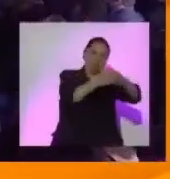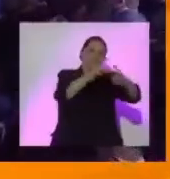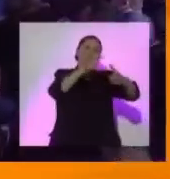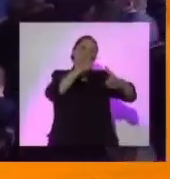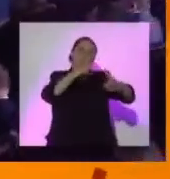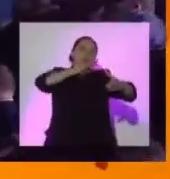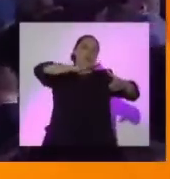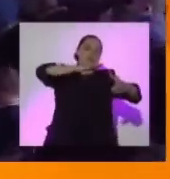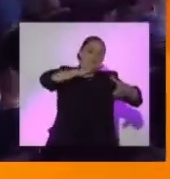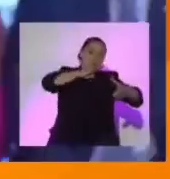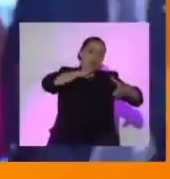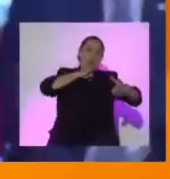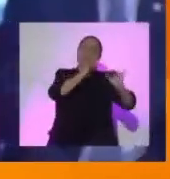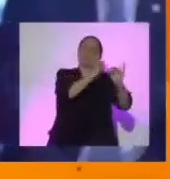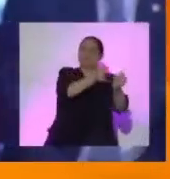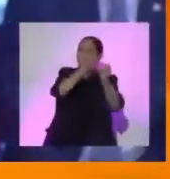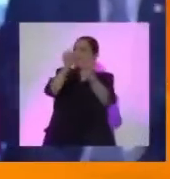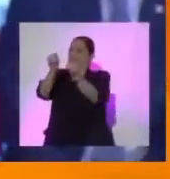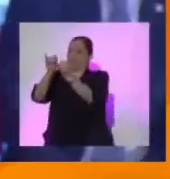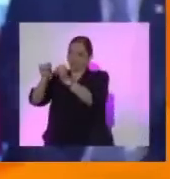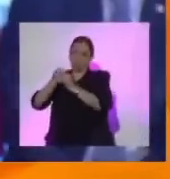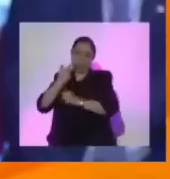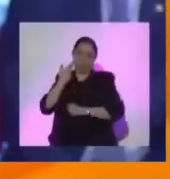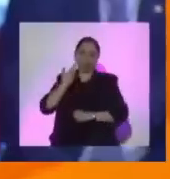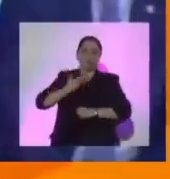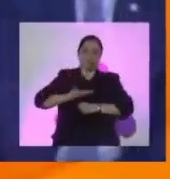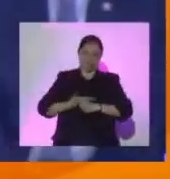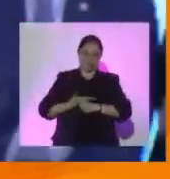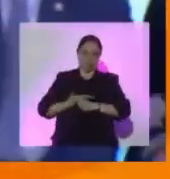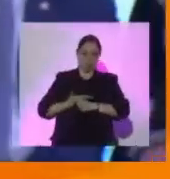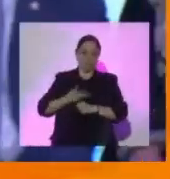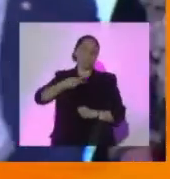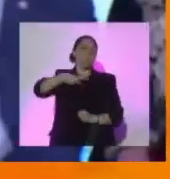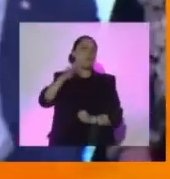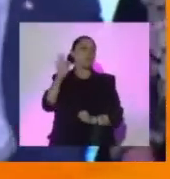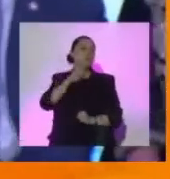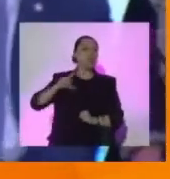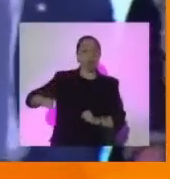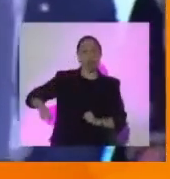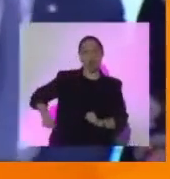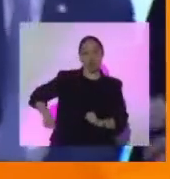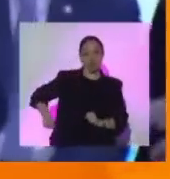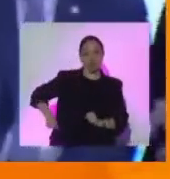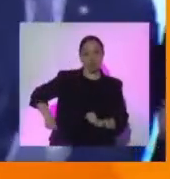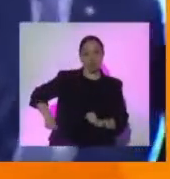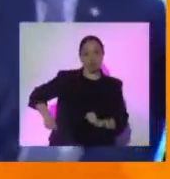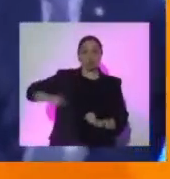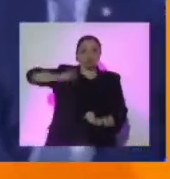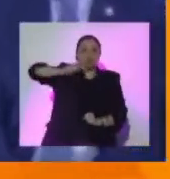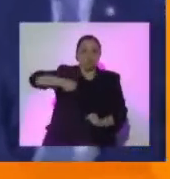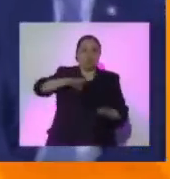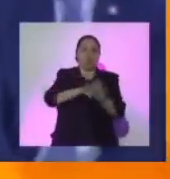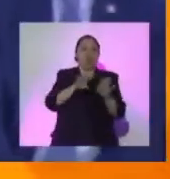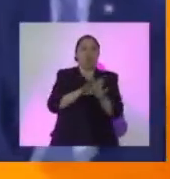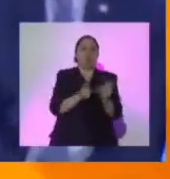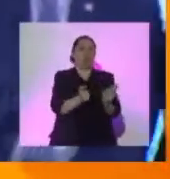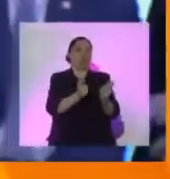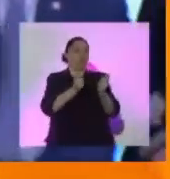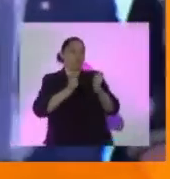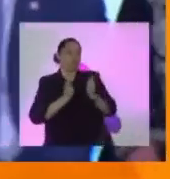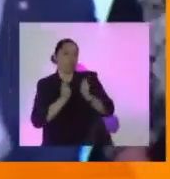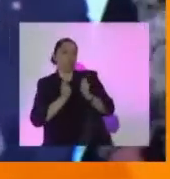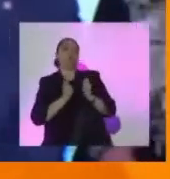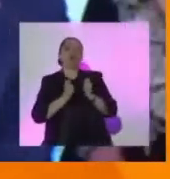peñalosa web presunto defraudador del Instituto Mexicano del Seguro Social a Rogelio Montemayor exdirector de